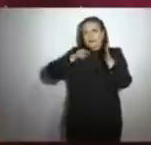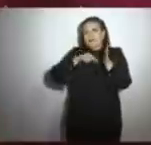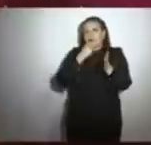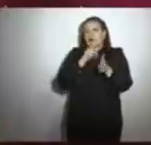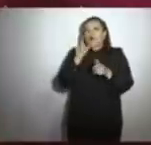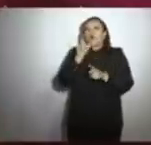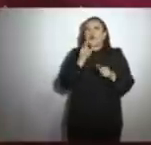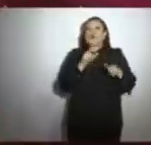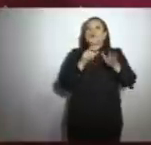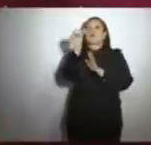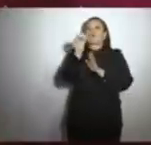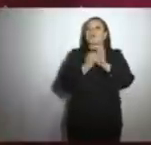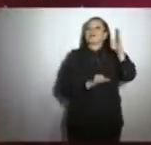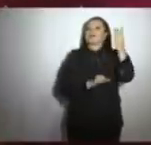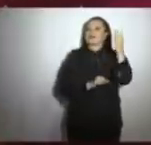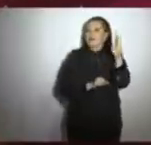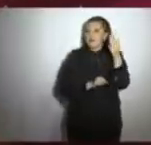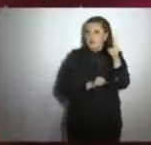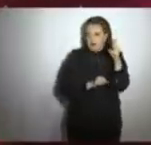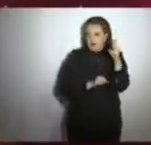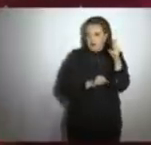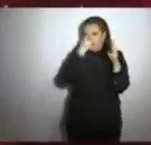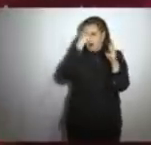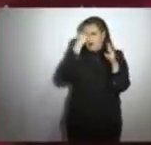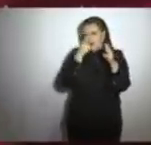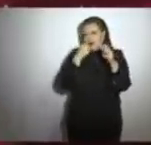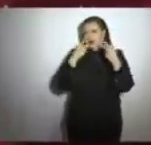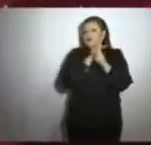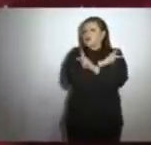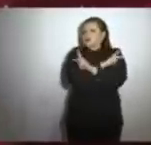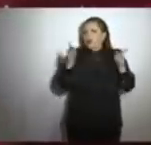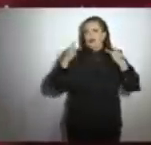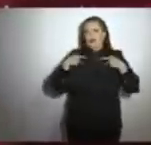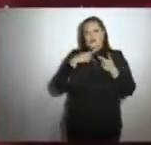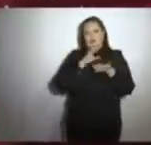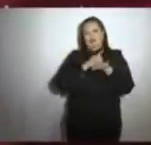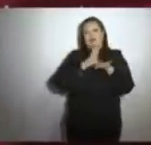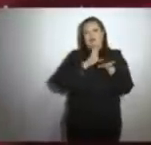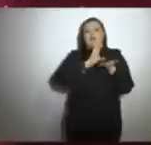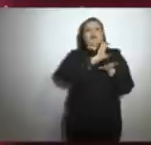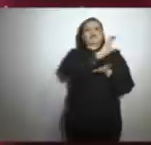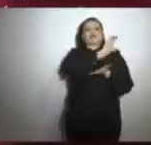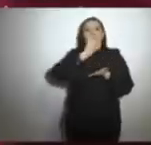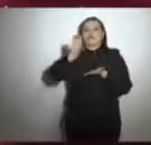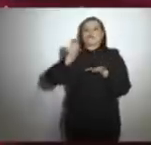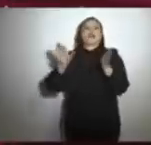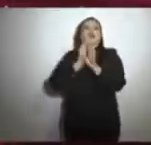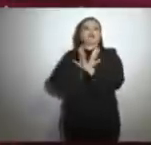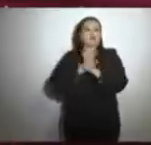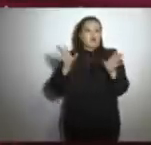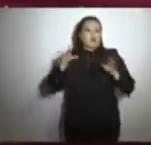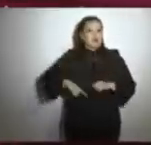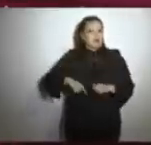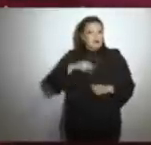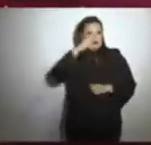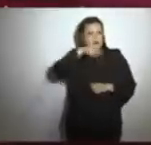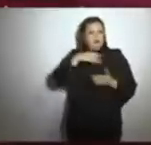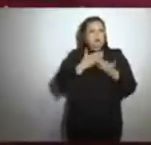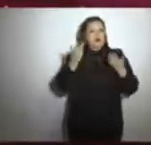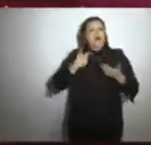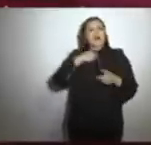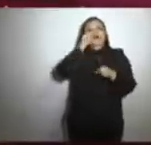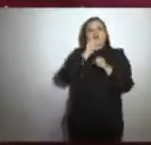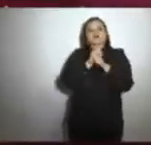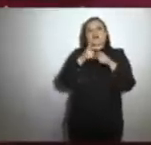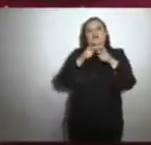primer 10 de mayo en colaboración de la Delegación de Bienestar del Gobierno de México y la Secretaría de